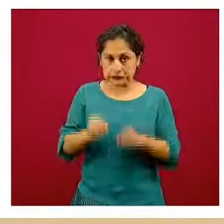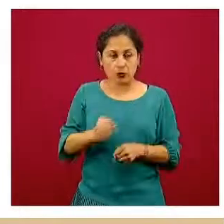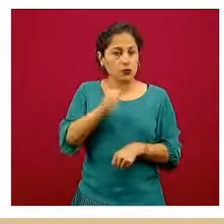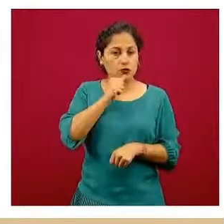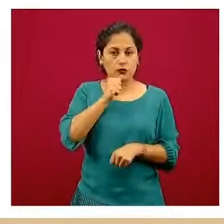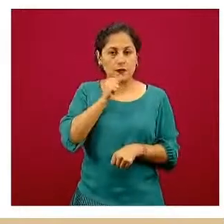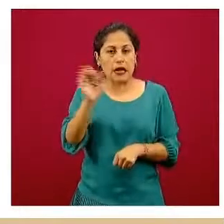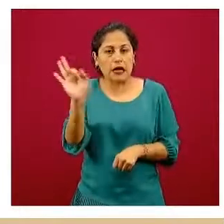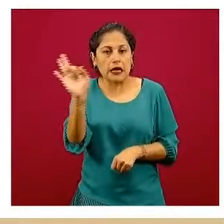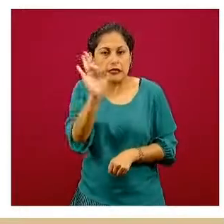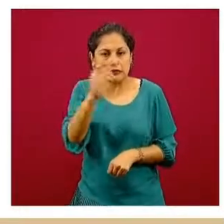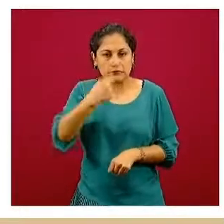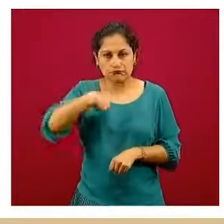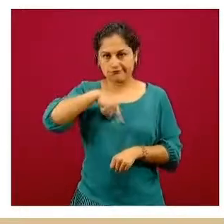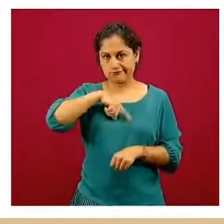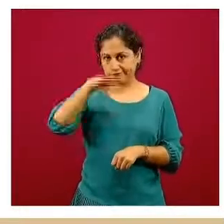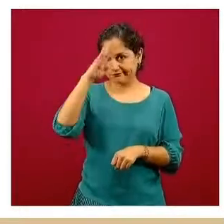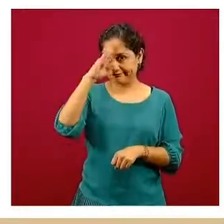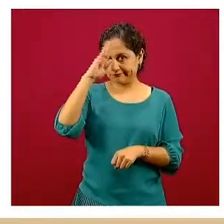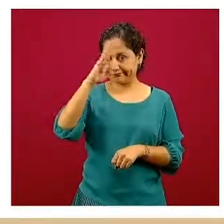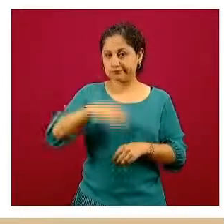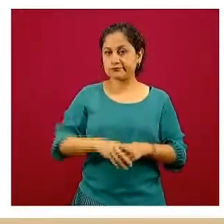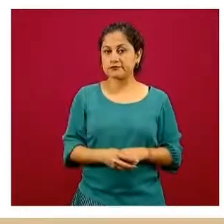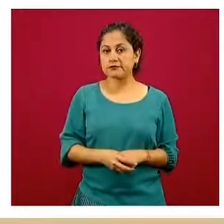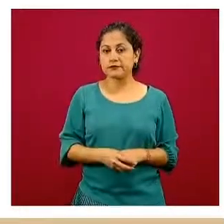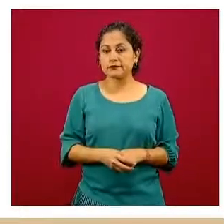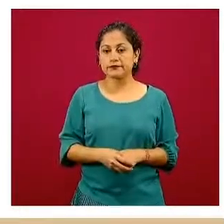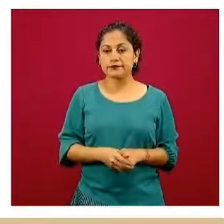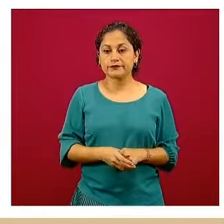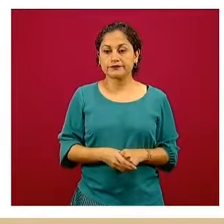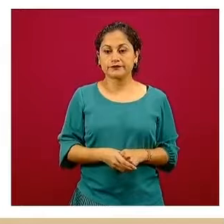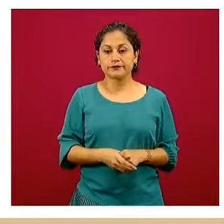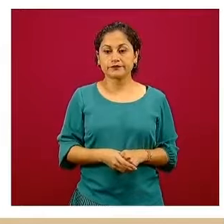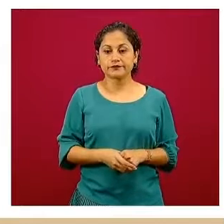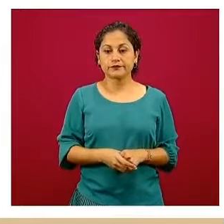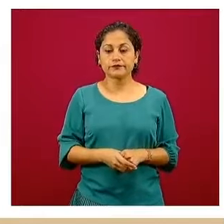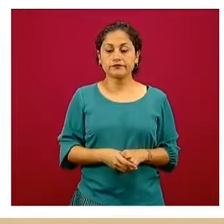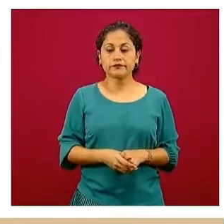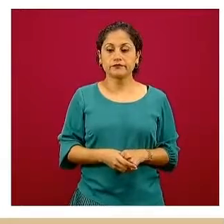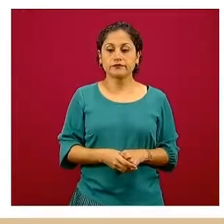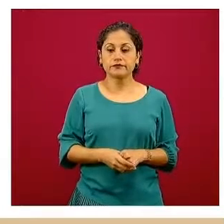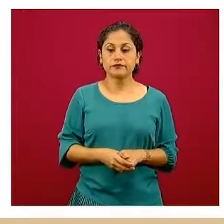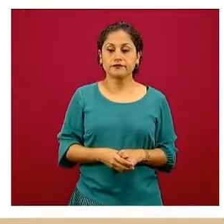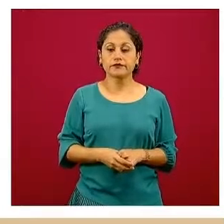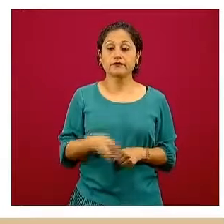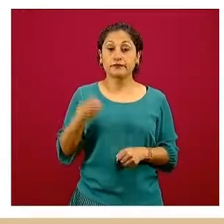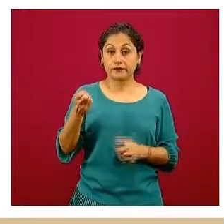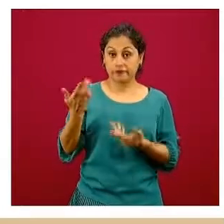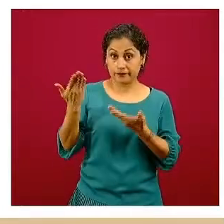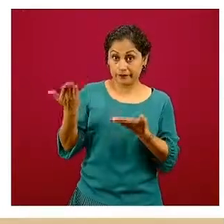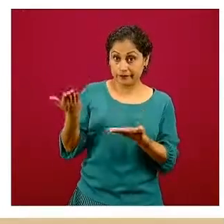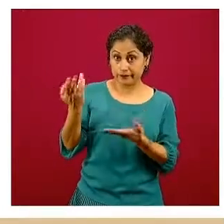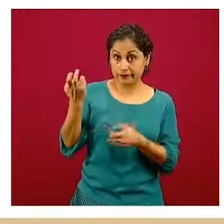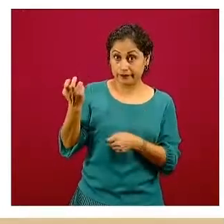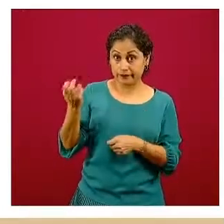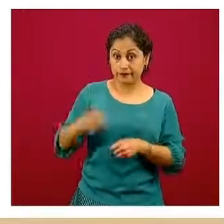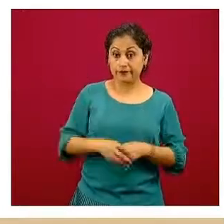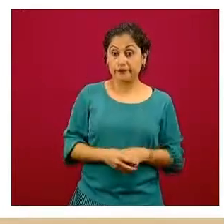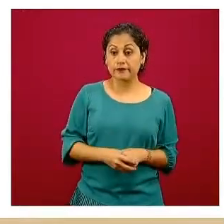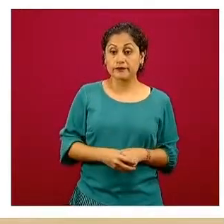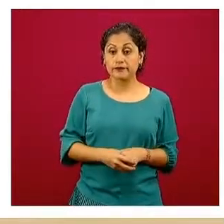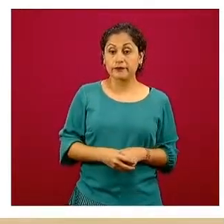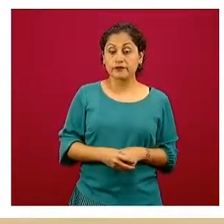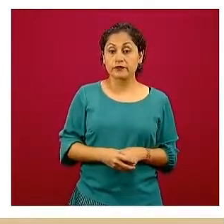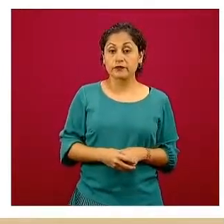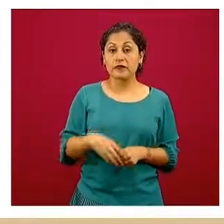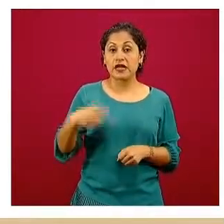estar teniendo. Ya empezábamos a observar, de hecho aquí en esta gráfica están retirados los últimos